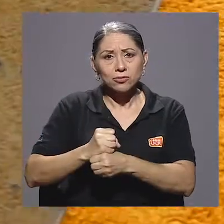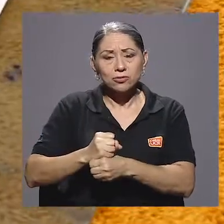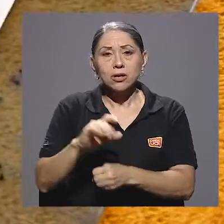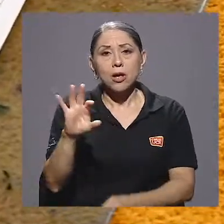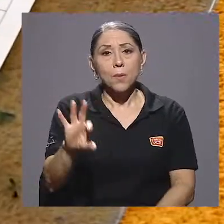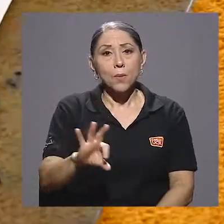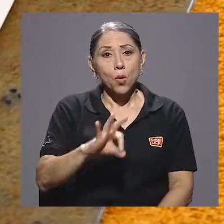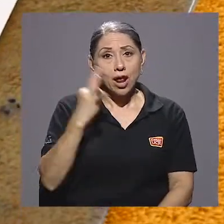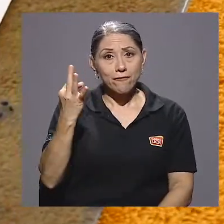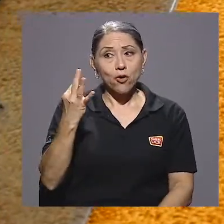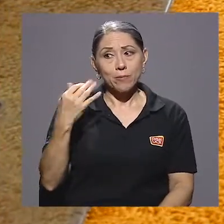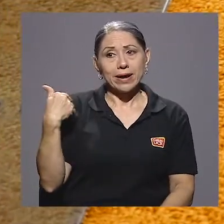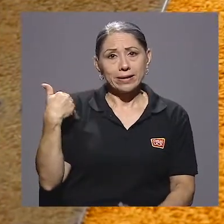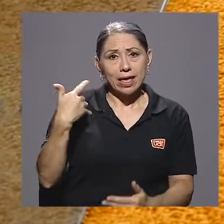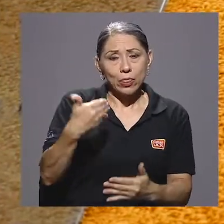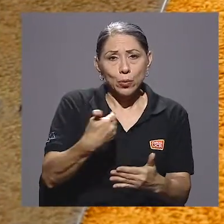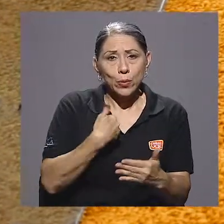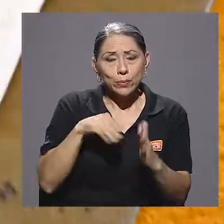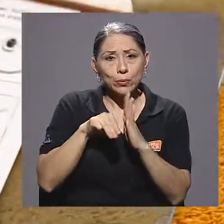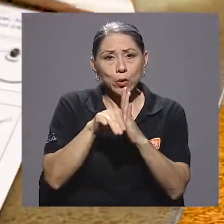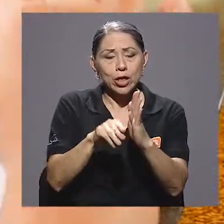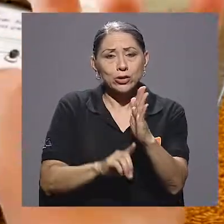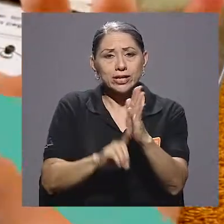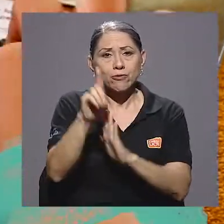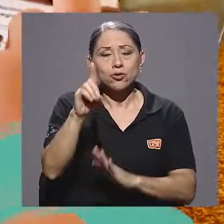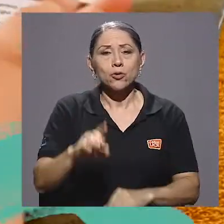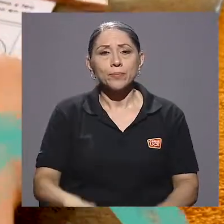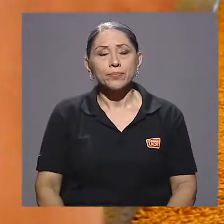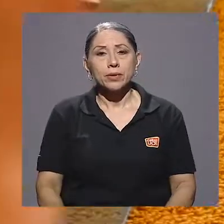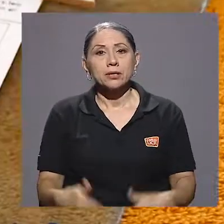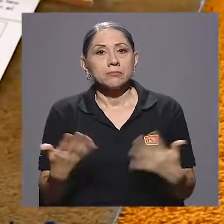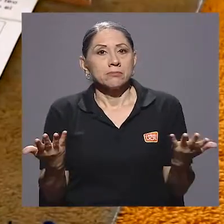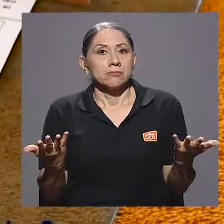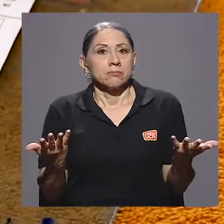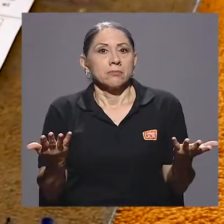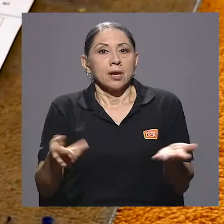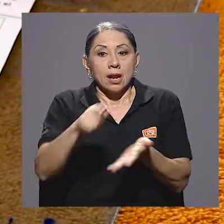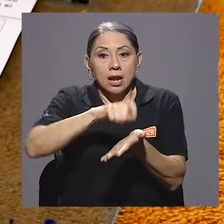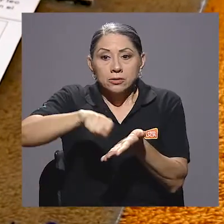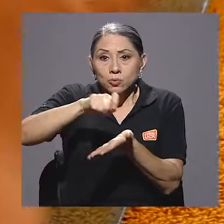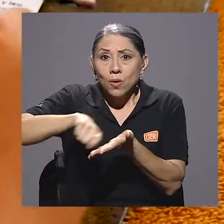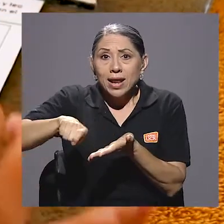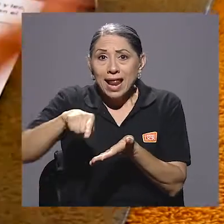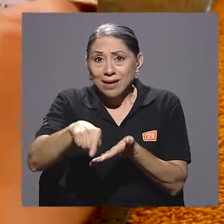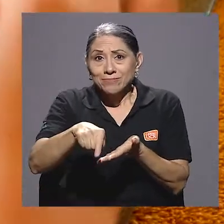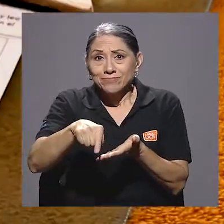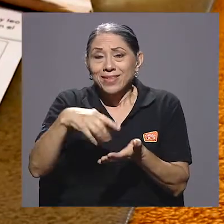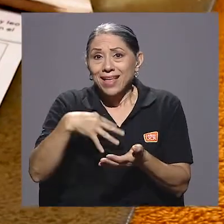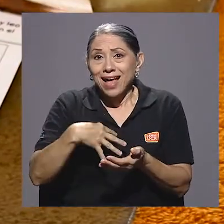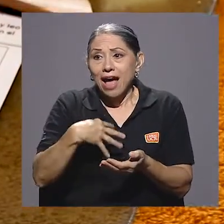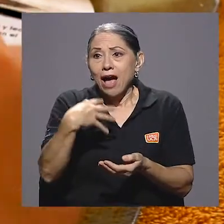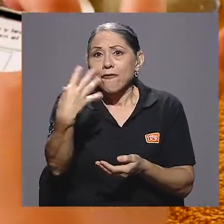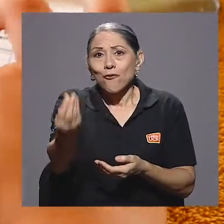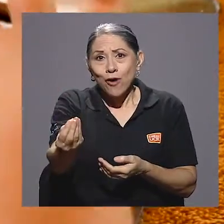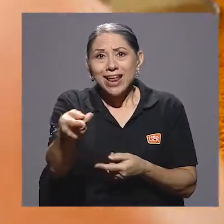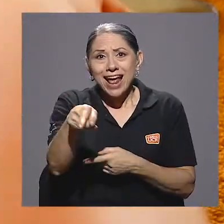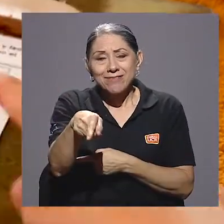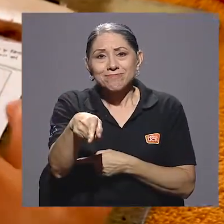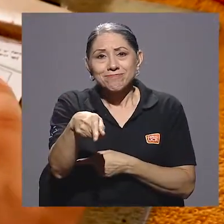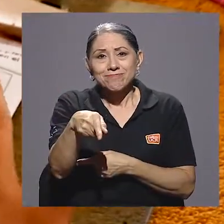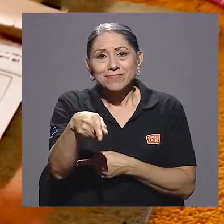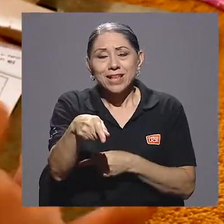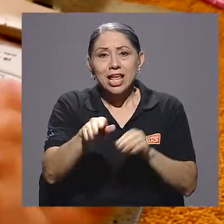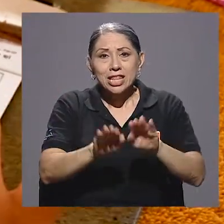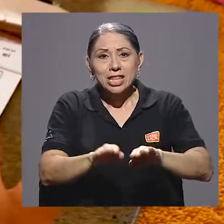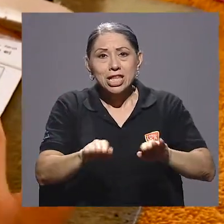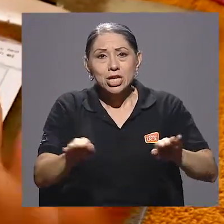como tuvimos este modelo de desarrollo. Entonces, claro, la escuela afuera,